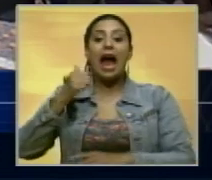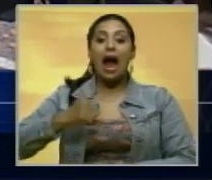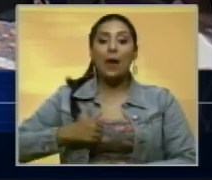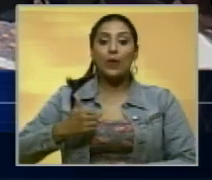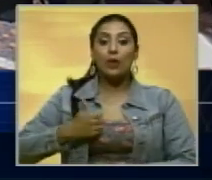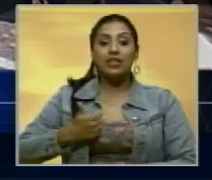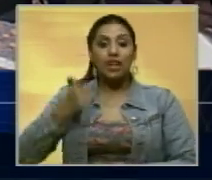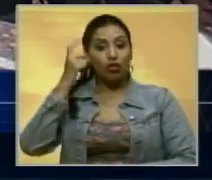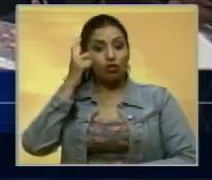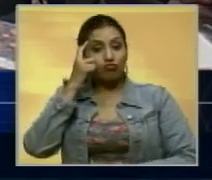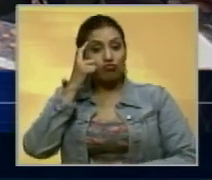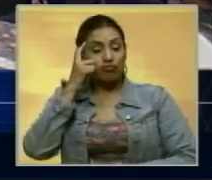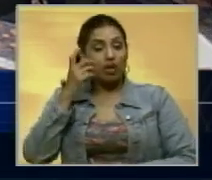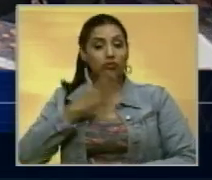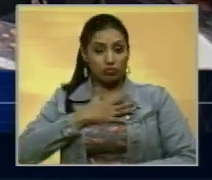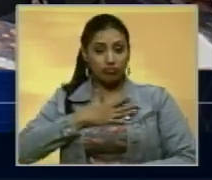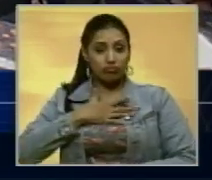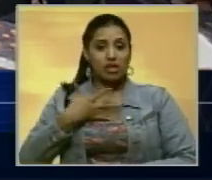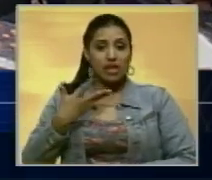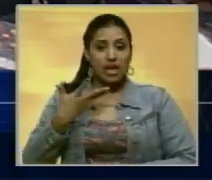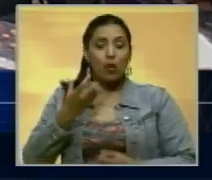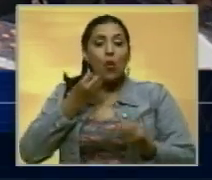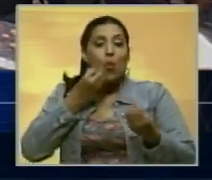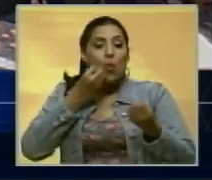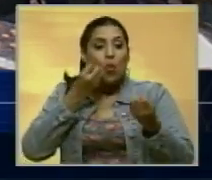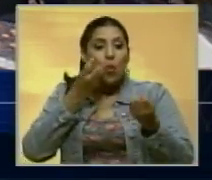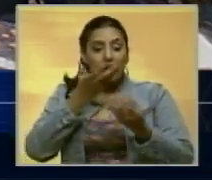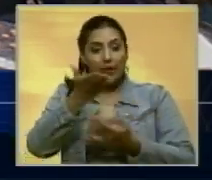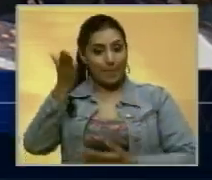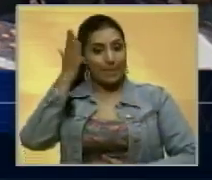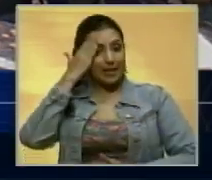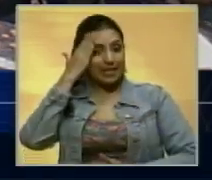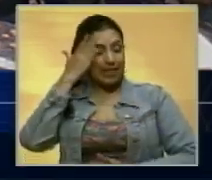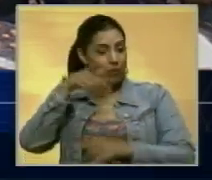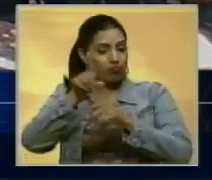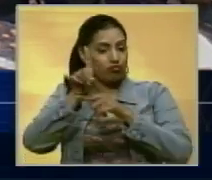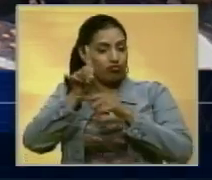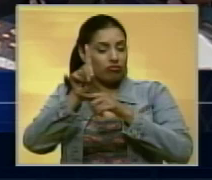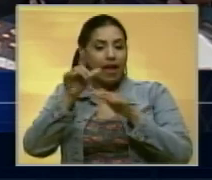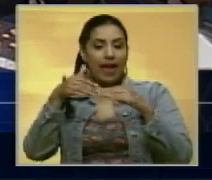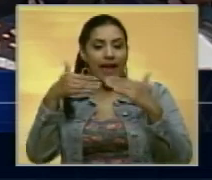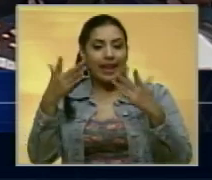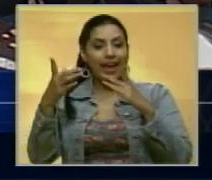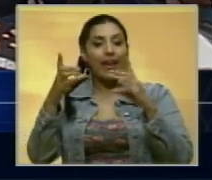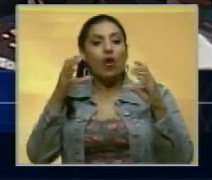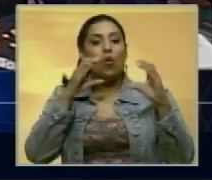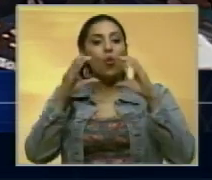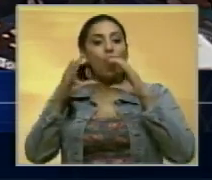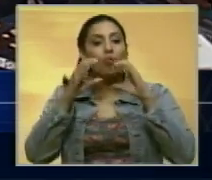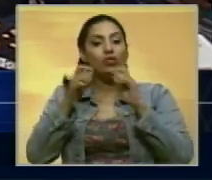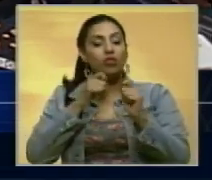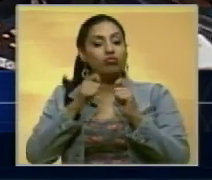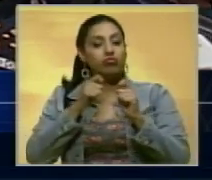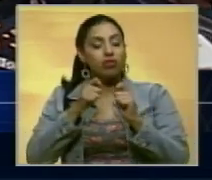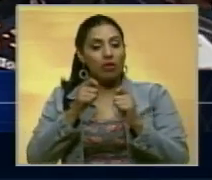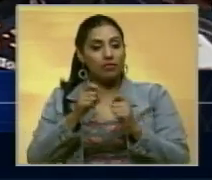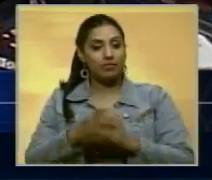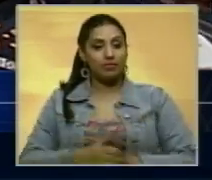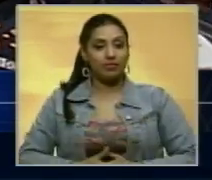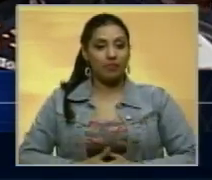ocasión, yo quiero hacer del conocimiento público a través de los medios de comunicación social.